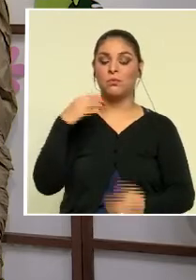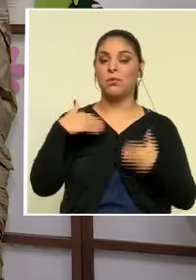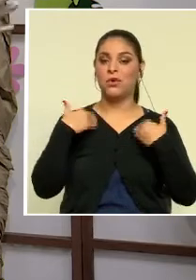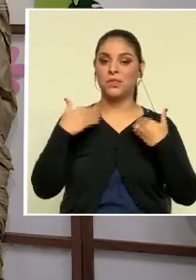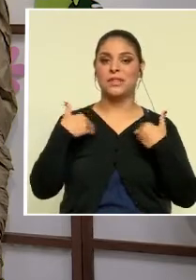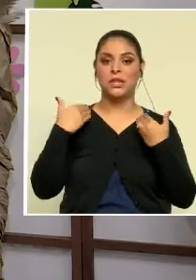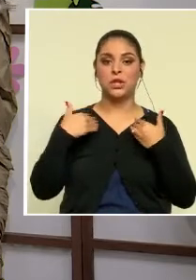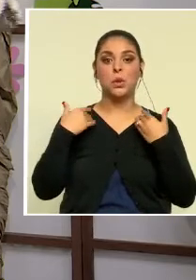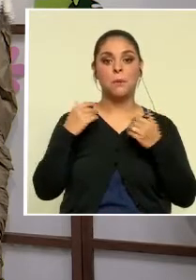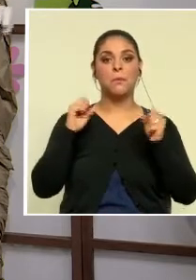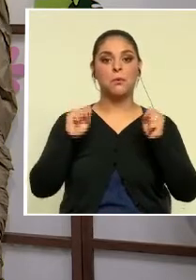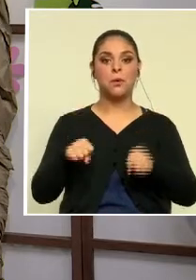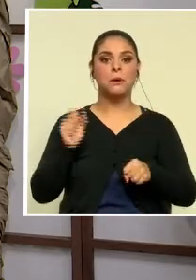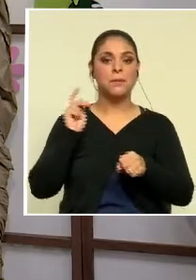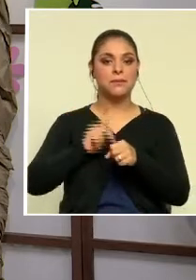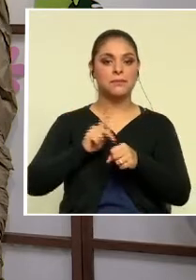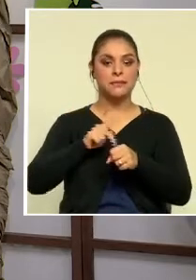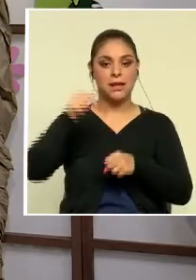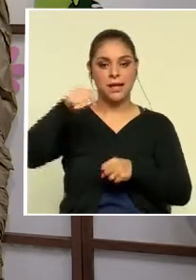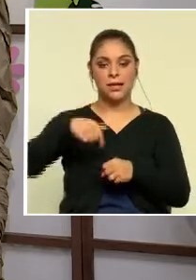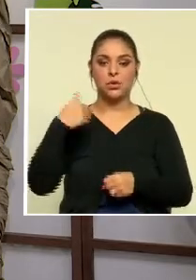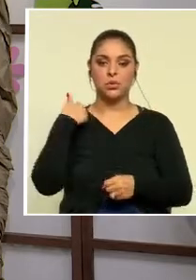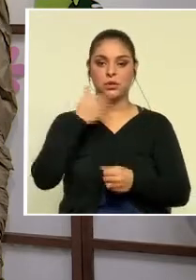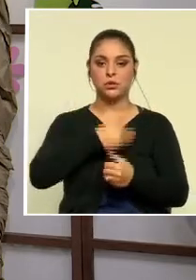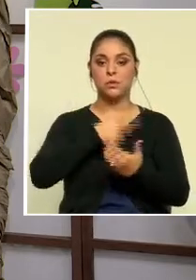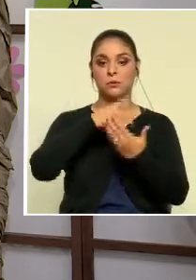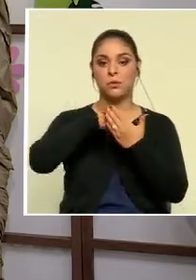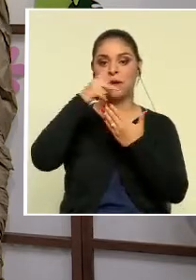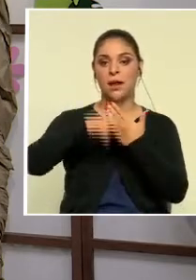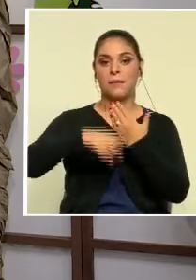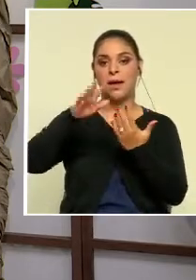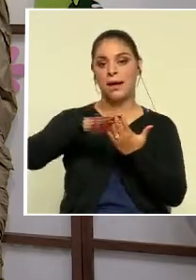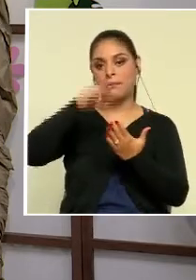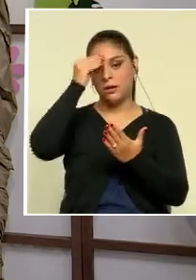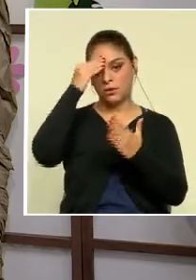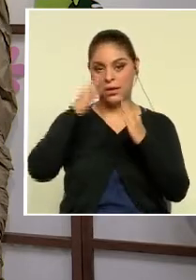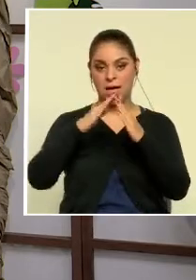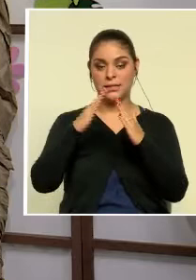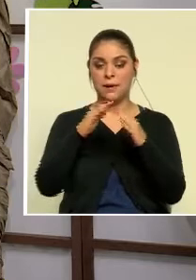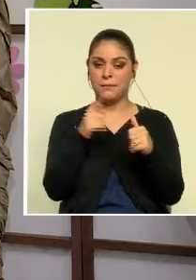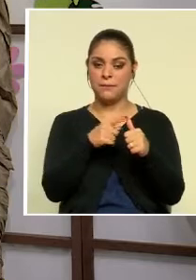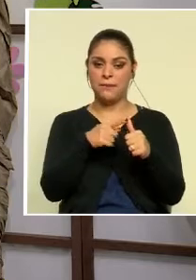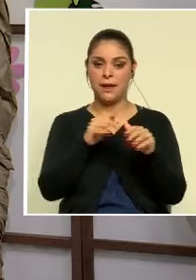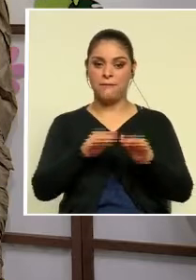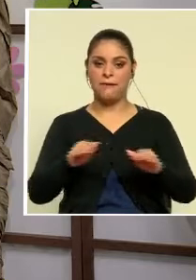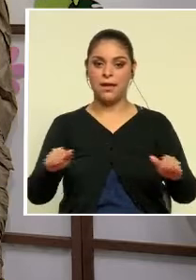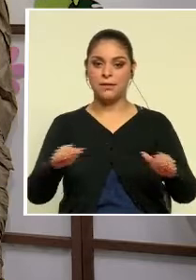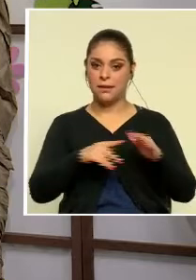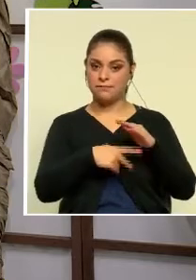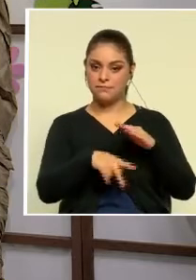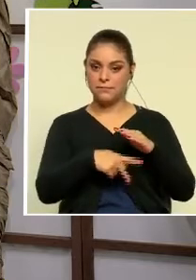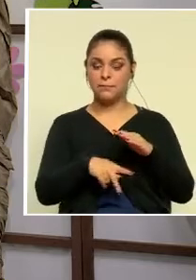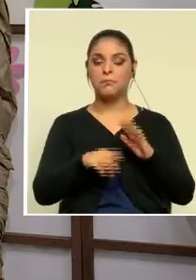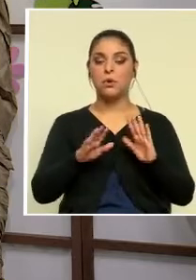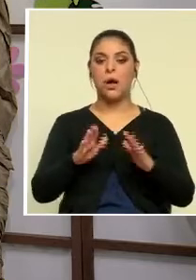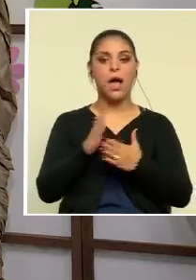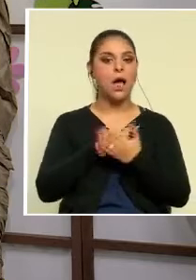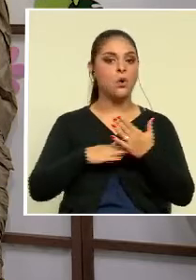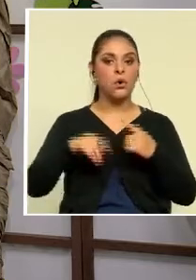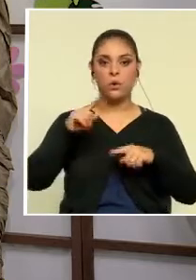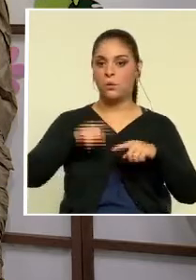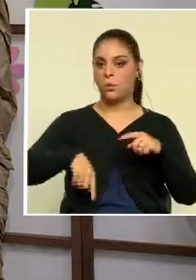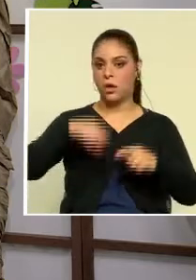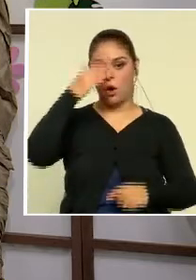de poder participar aquí en nuestro programa aprendo en casa primera infancia pero niña web algo que se me que no se nos puede olvidar